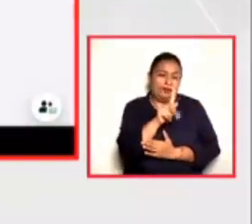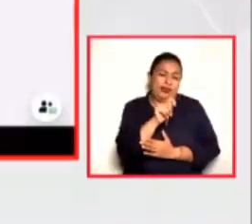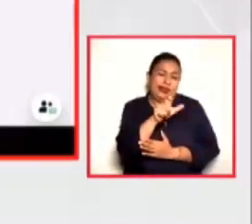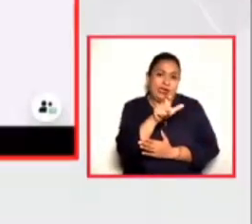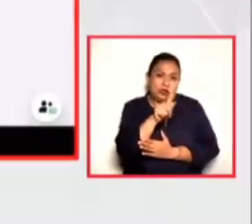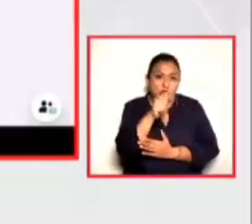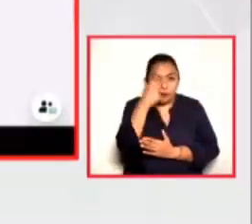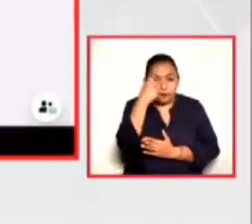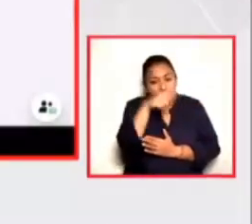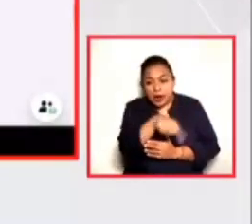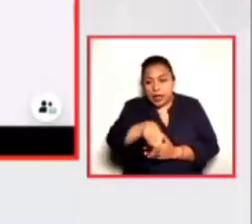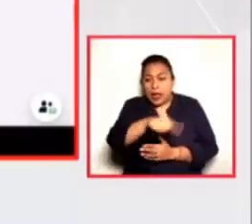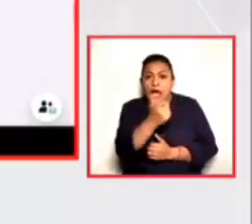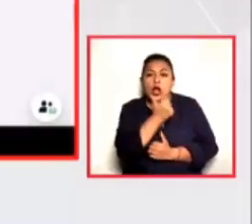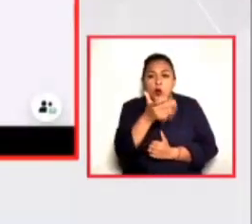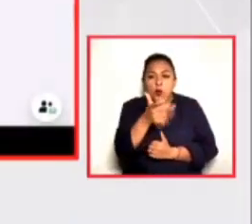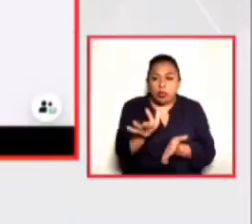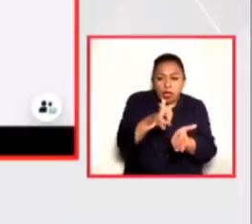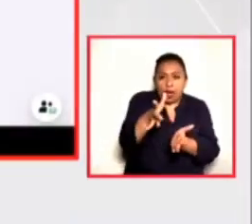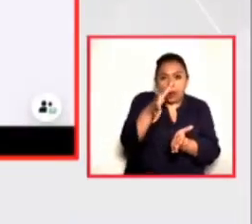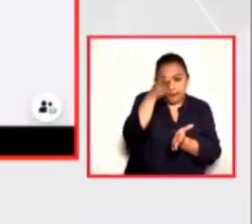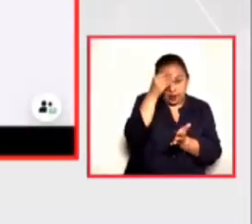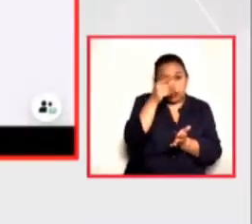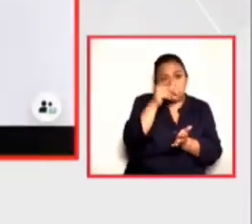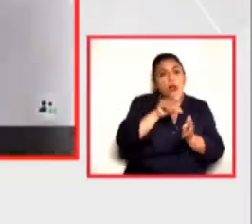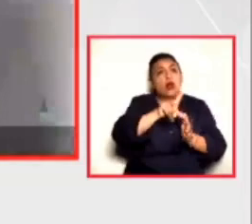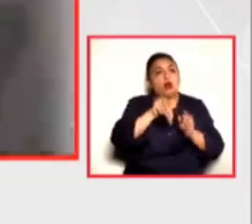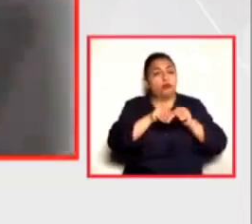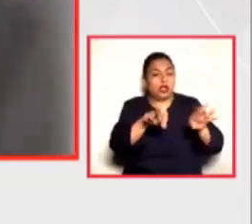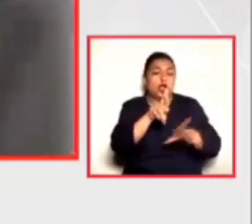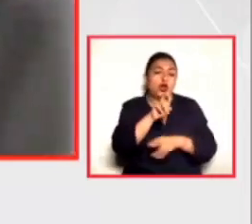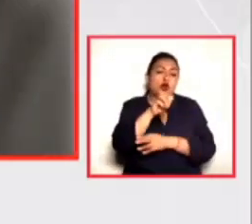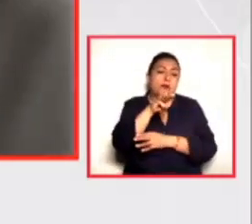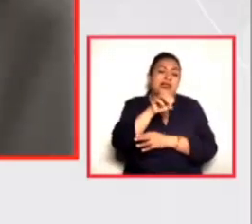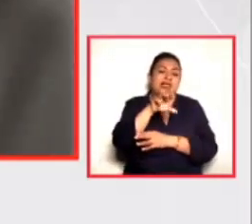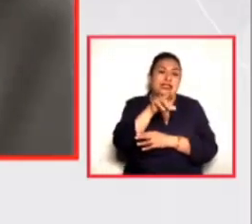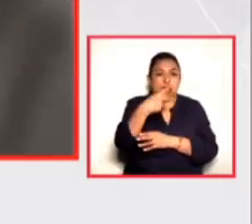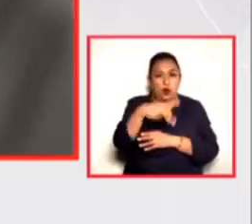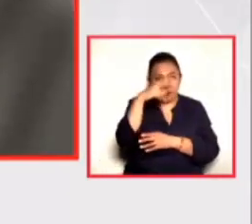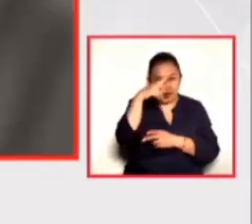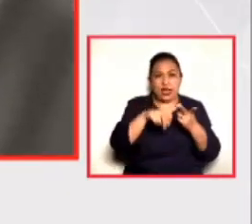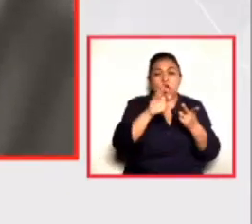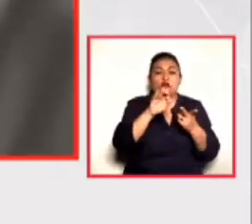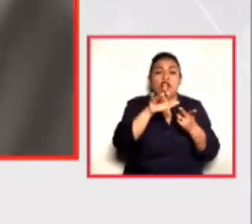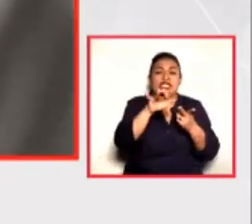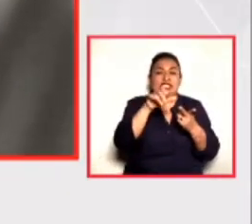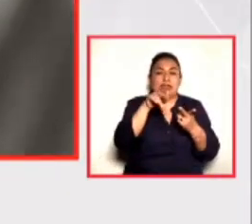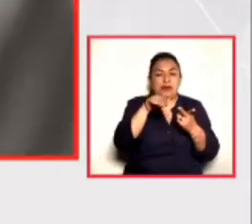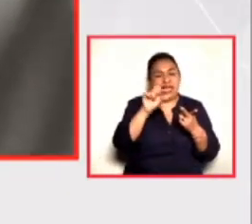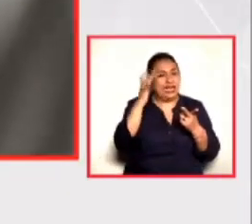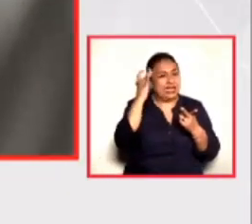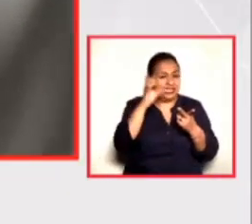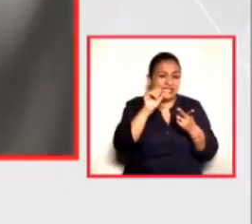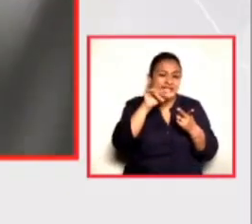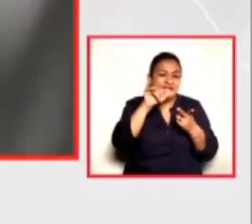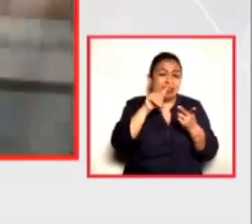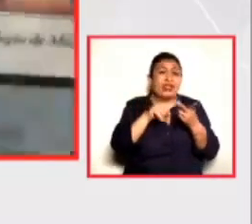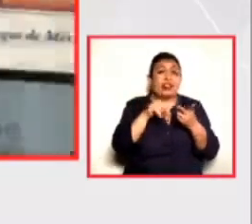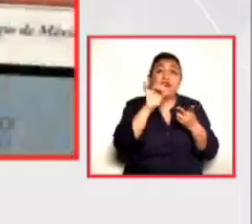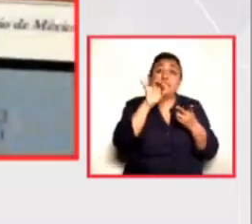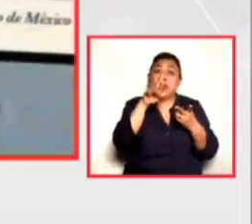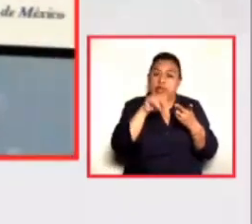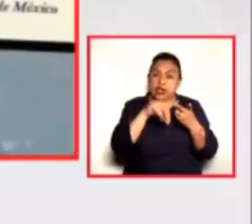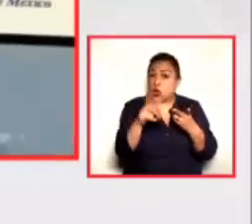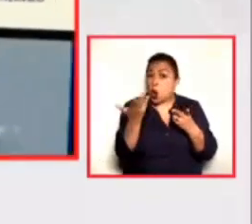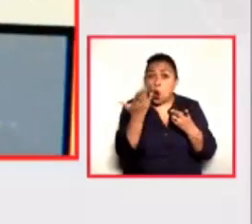de los estudiantes. Se publicará El Romancero Mexicano y El Facsimilar de Santa de Federico Gamboa. Y al no existir una